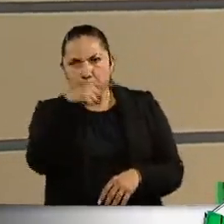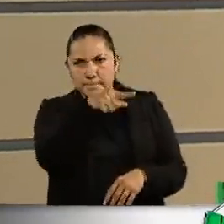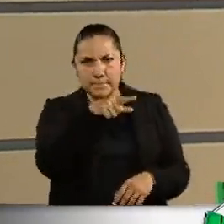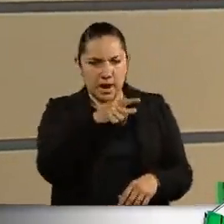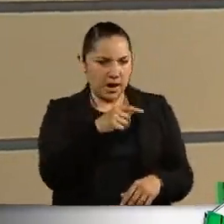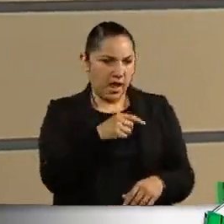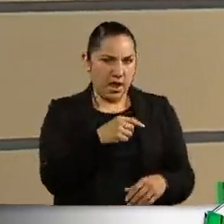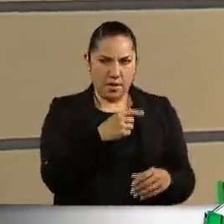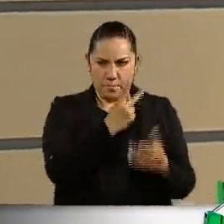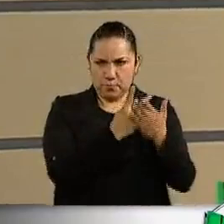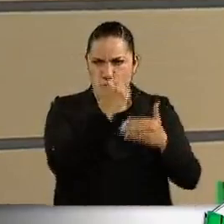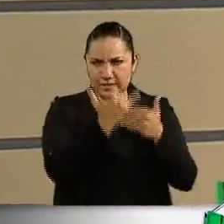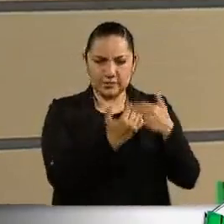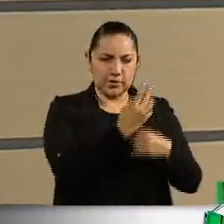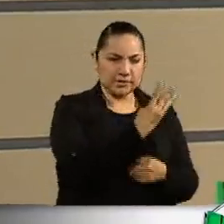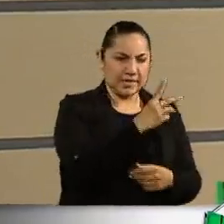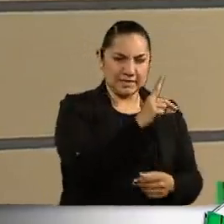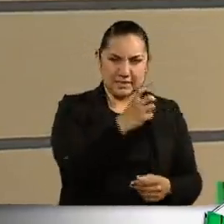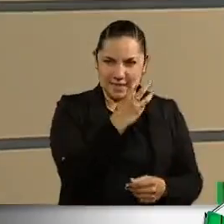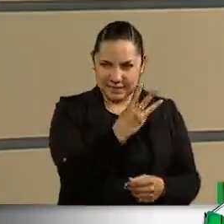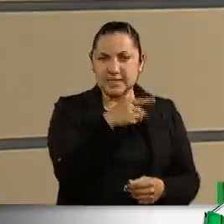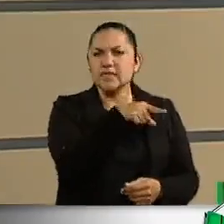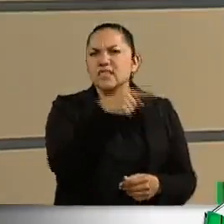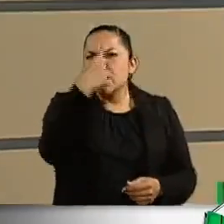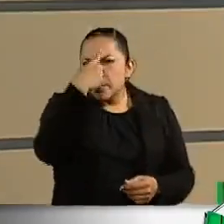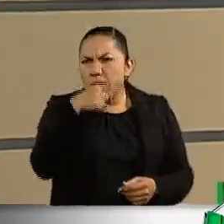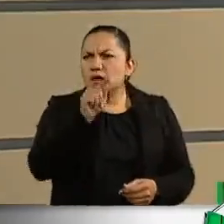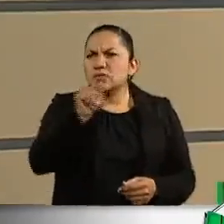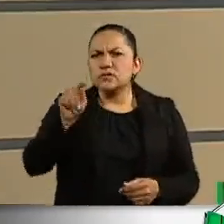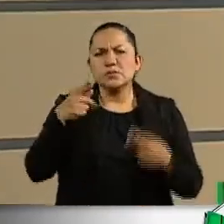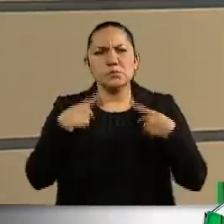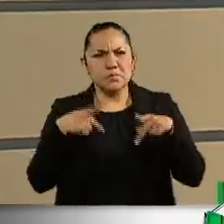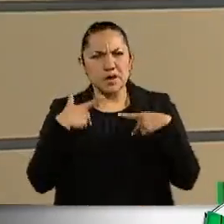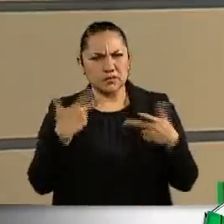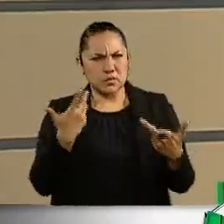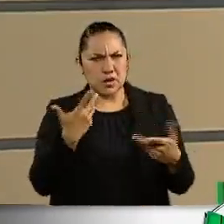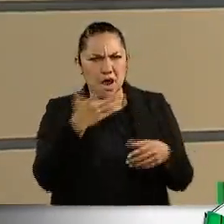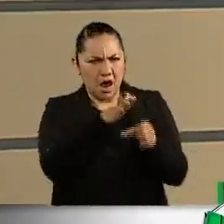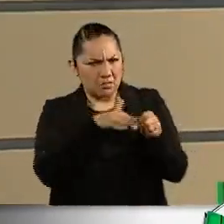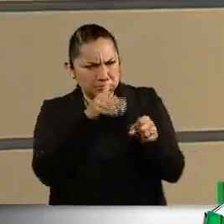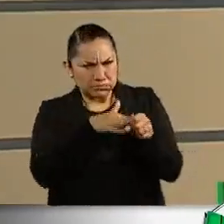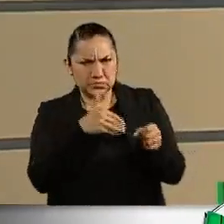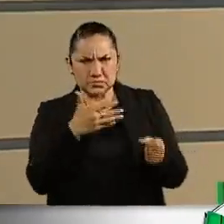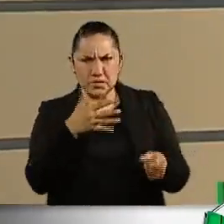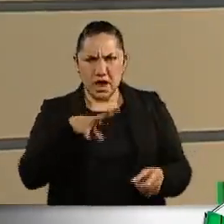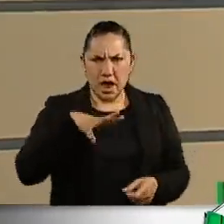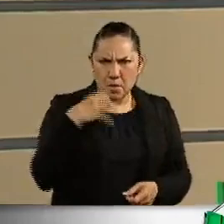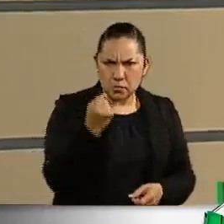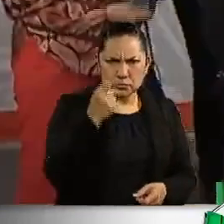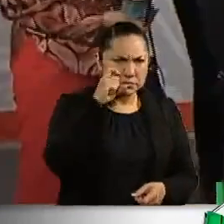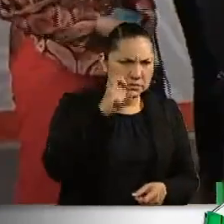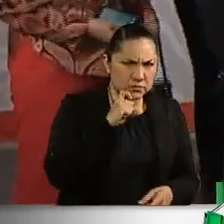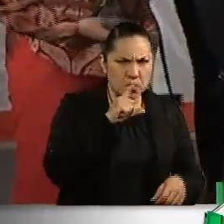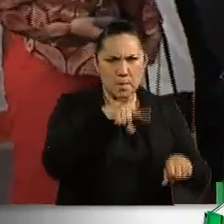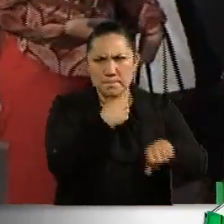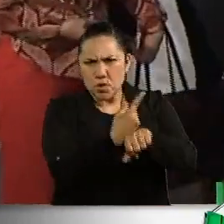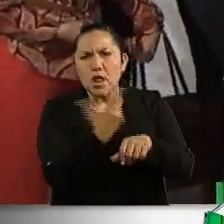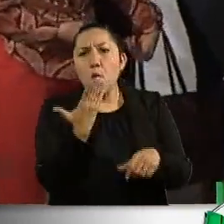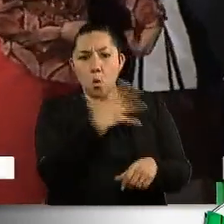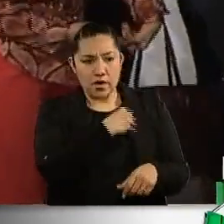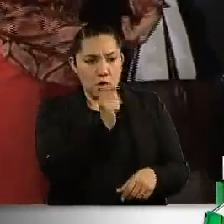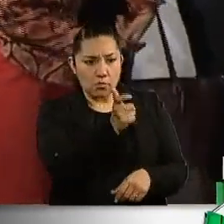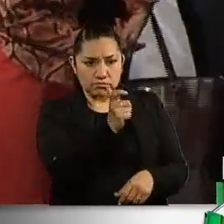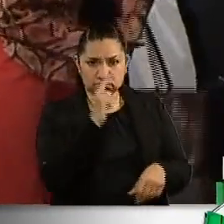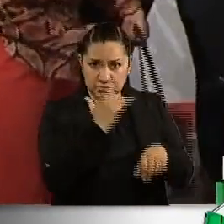agresores sexuales, violadores o deudores alimentarios asuman cargos públicos. Esta es la información. Acompañadas de